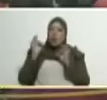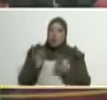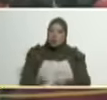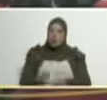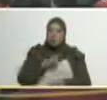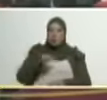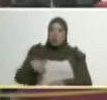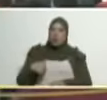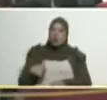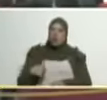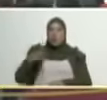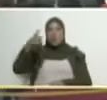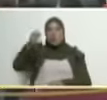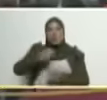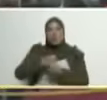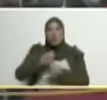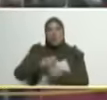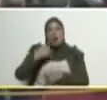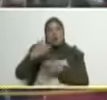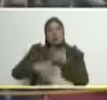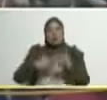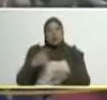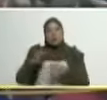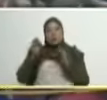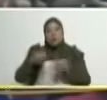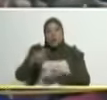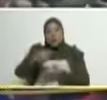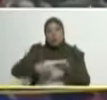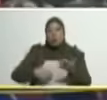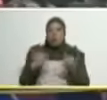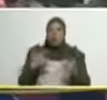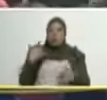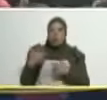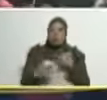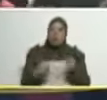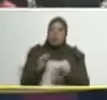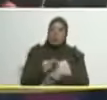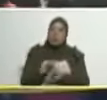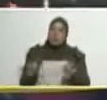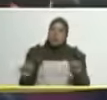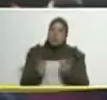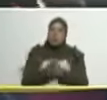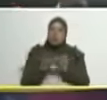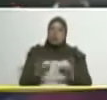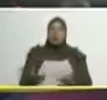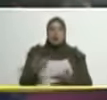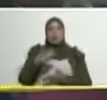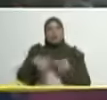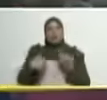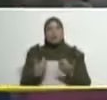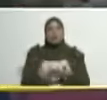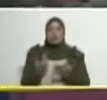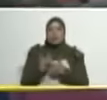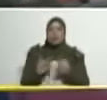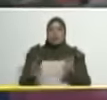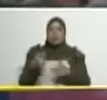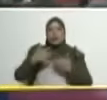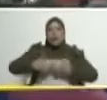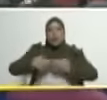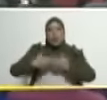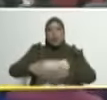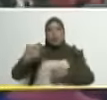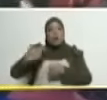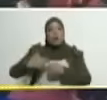en nombre de Dios Padre Todopoderoso, firmo esta acta de independencia y soberanía de la industria